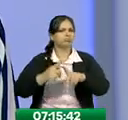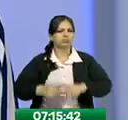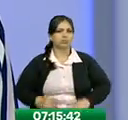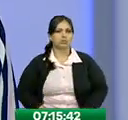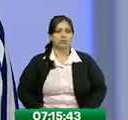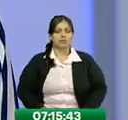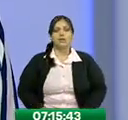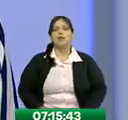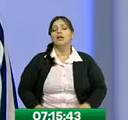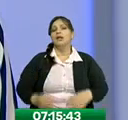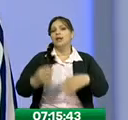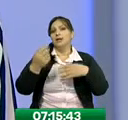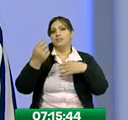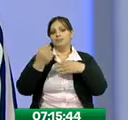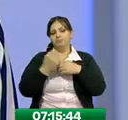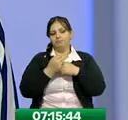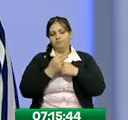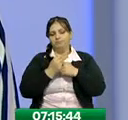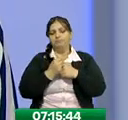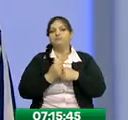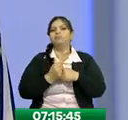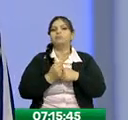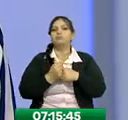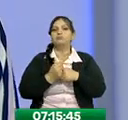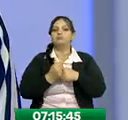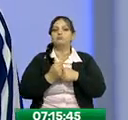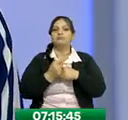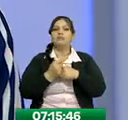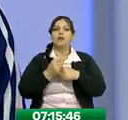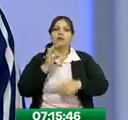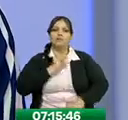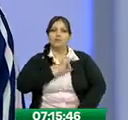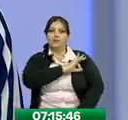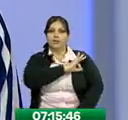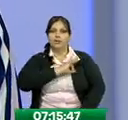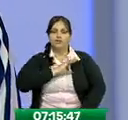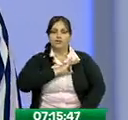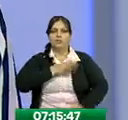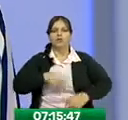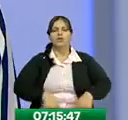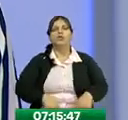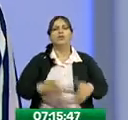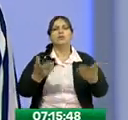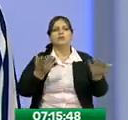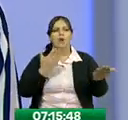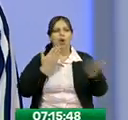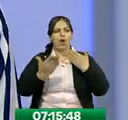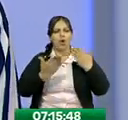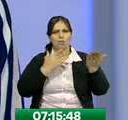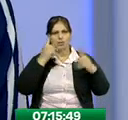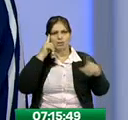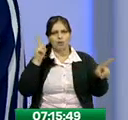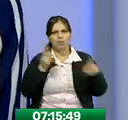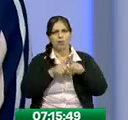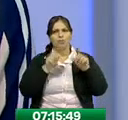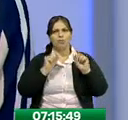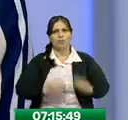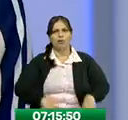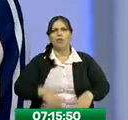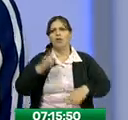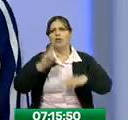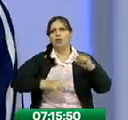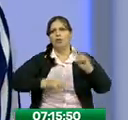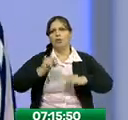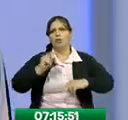levantar 500 escuelas en estas canchas, donde tendremos alrededor de 300.000 niños jugando en la parte recreativa o